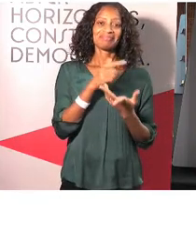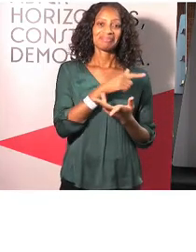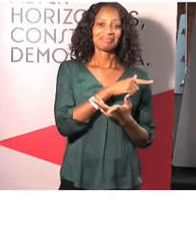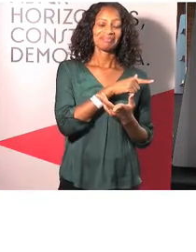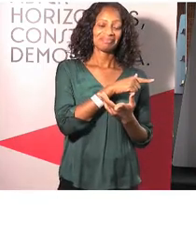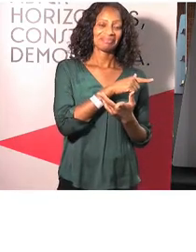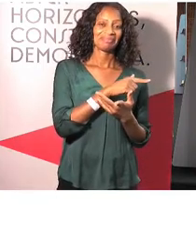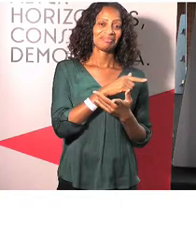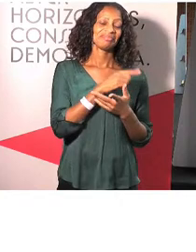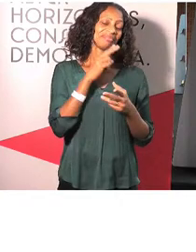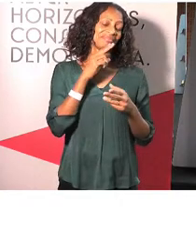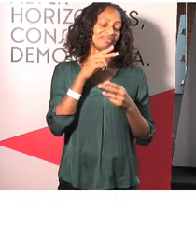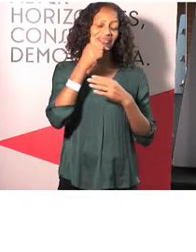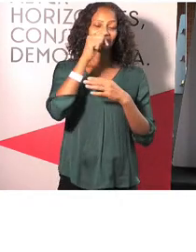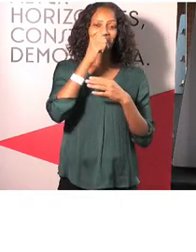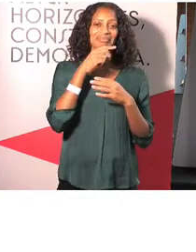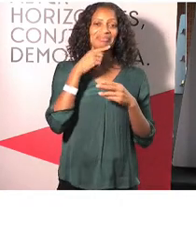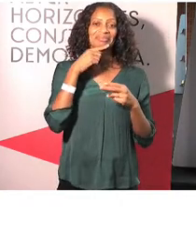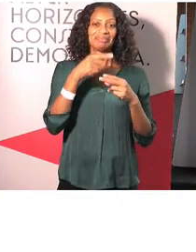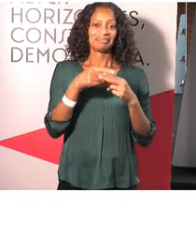que había publicado.